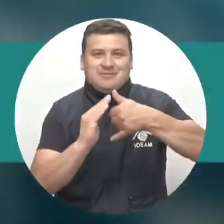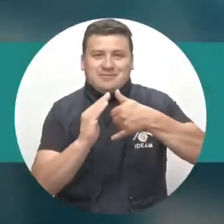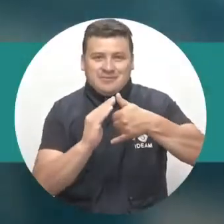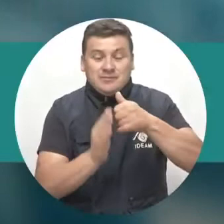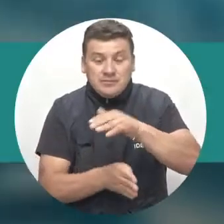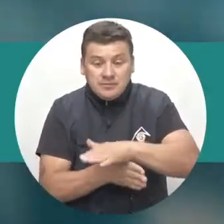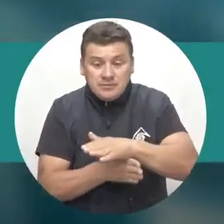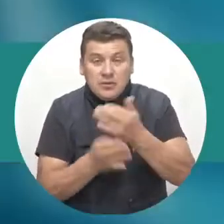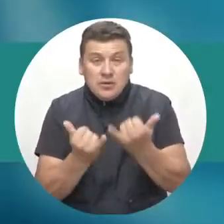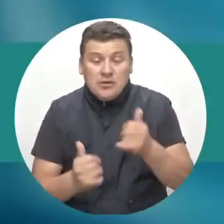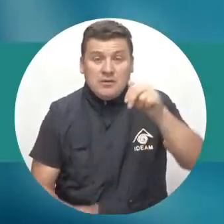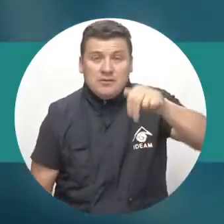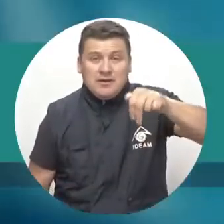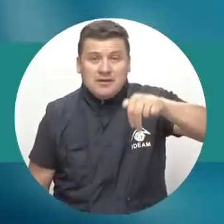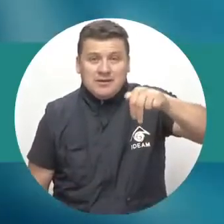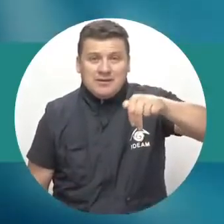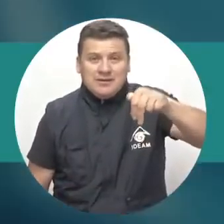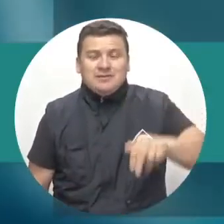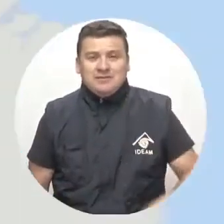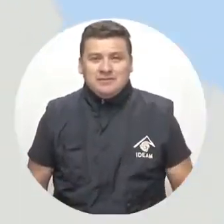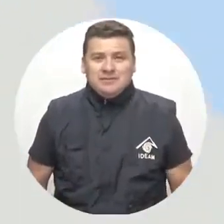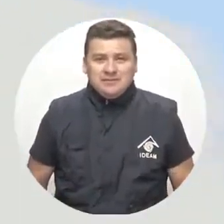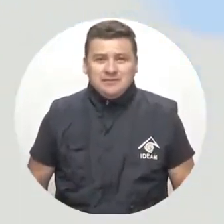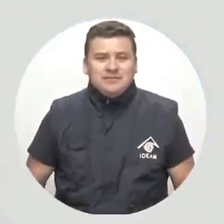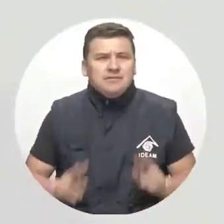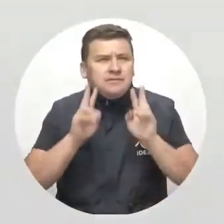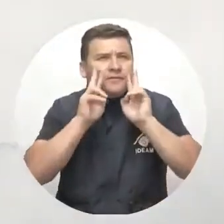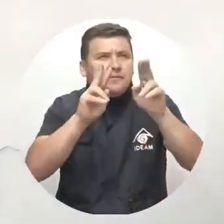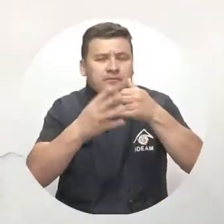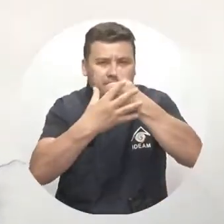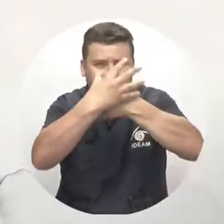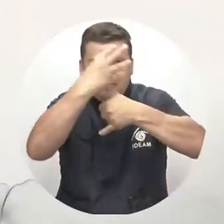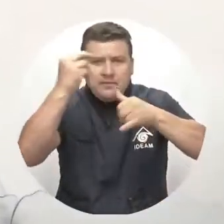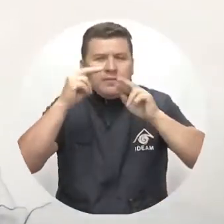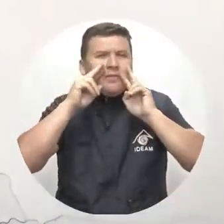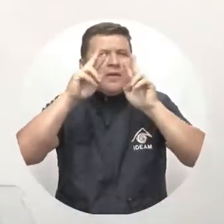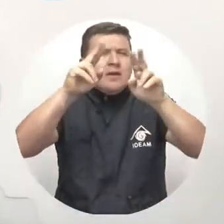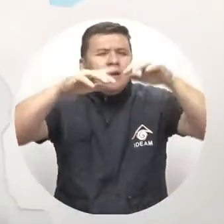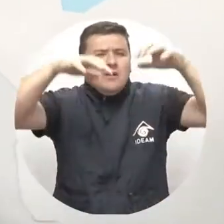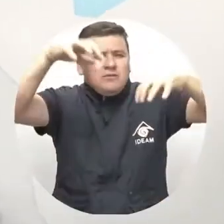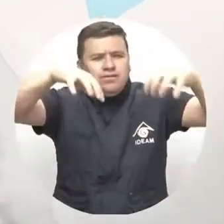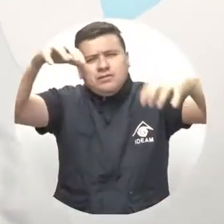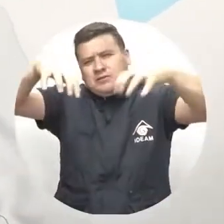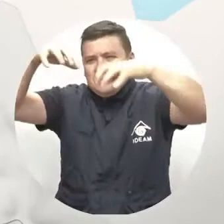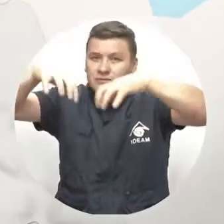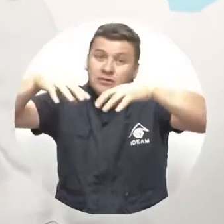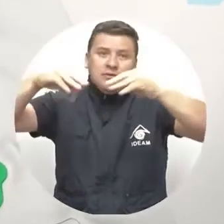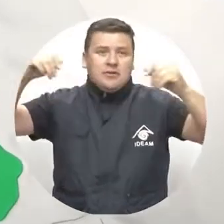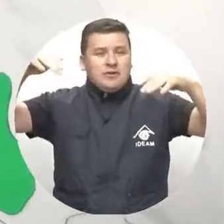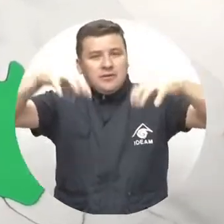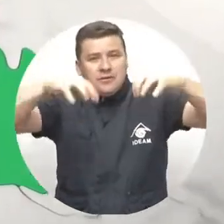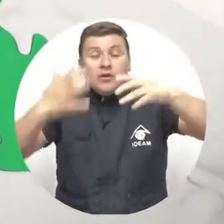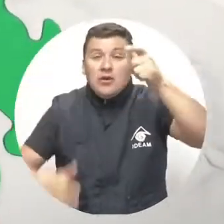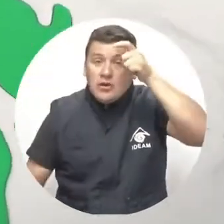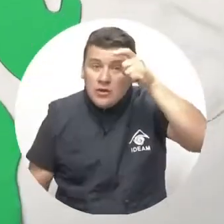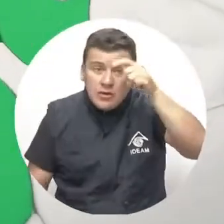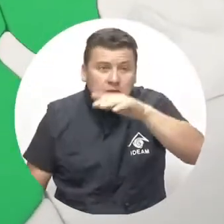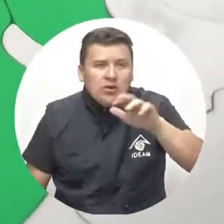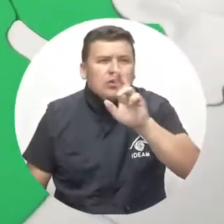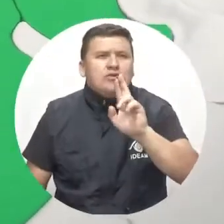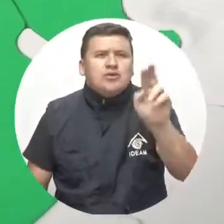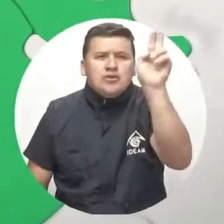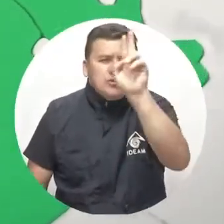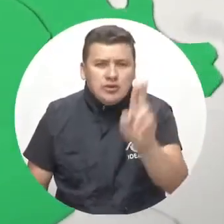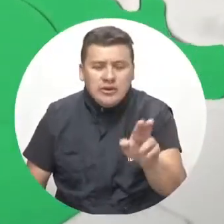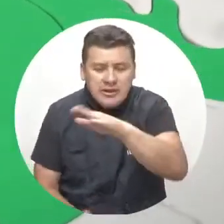Pronóstico del tiempo para la tarde del martes. Para el Caribe colombiano se estiman lluvias ligeras y moderadas en áreas de Córdoba, sur